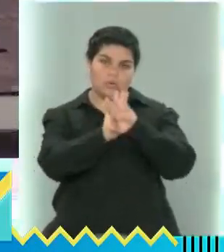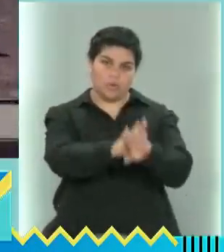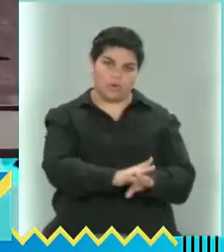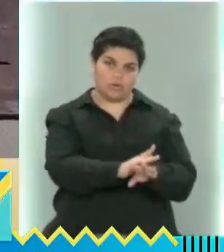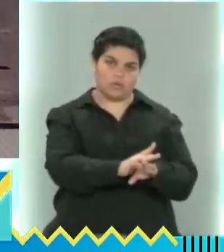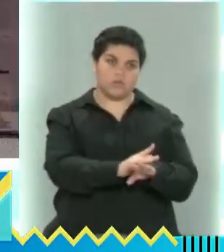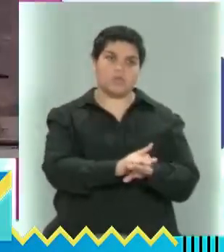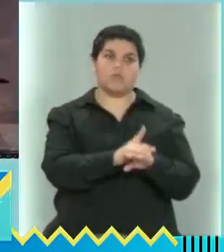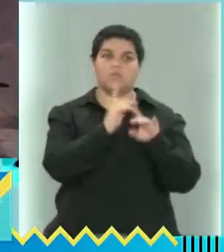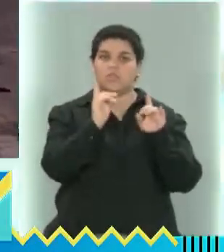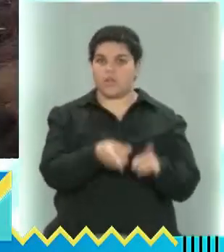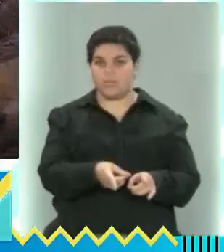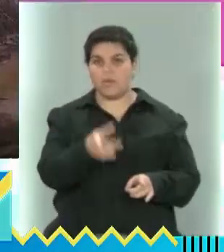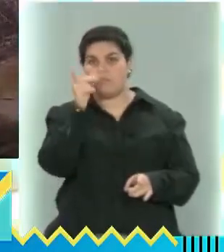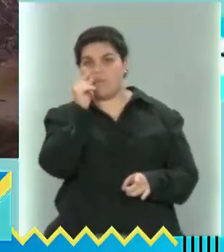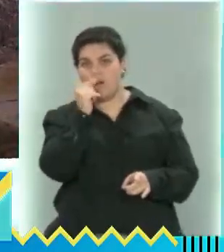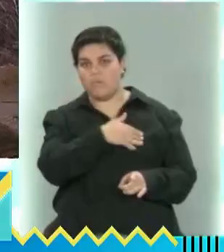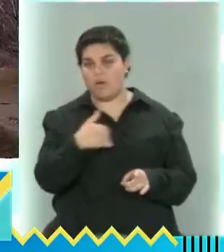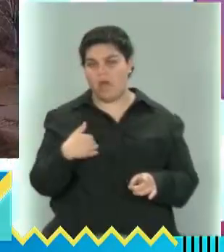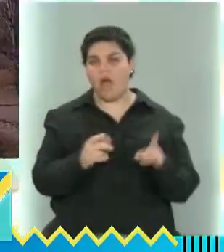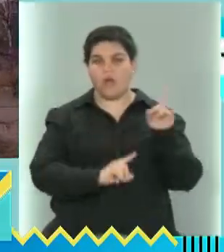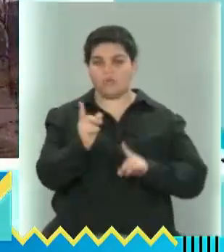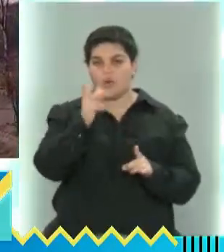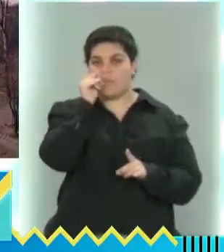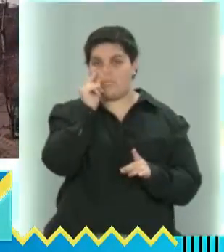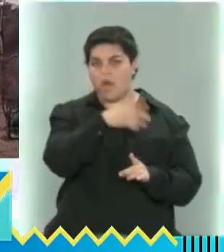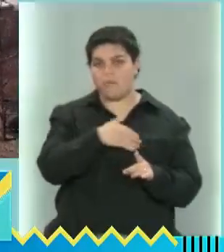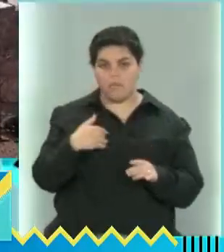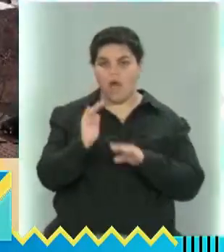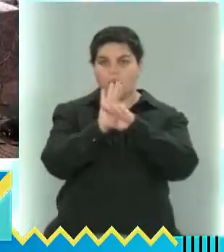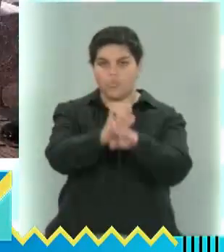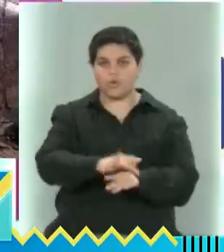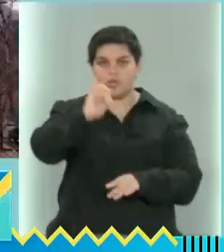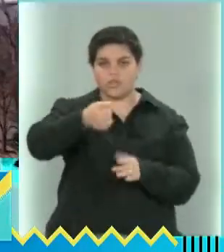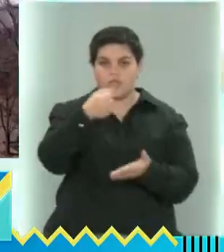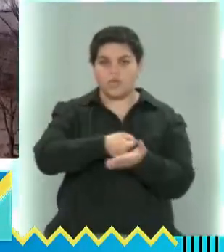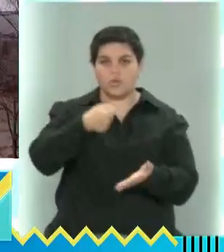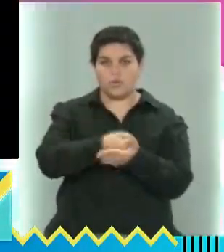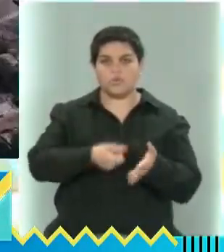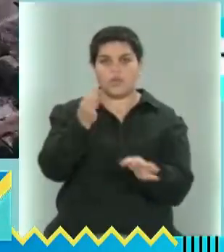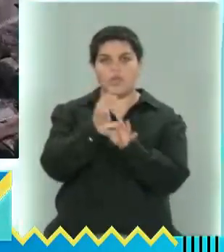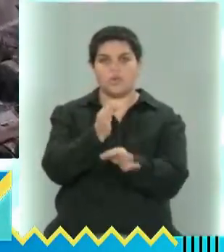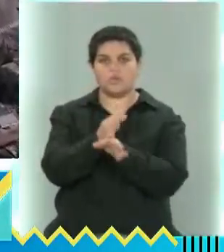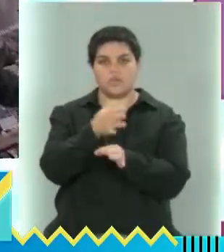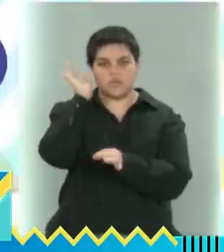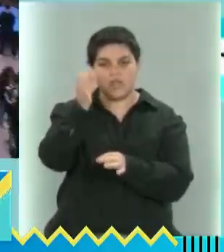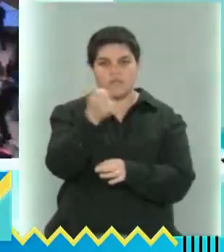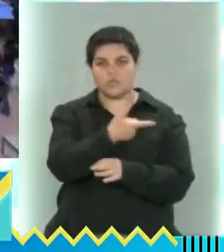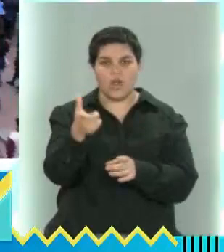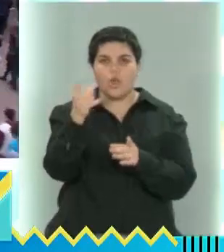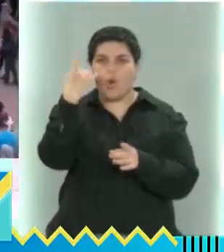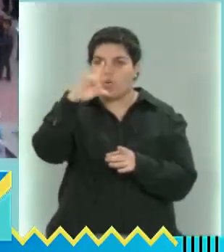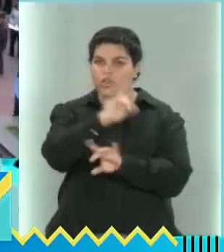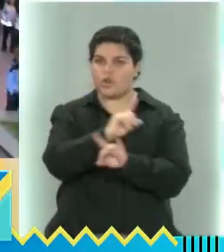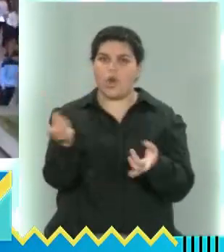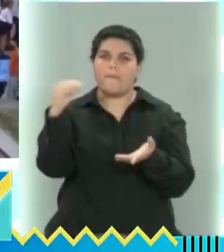docentes, también de los padres, ¿no? Padres que apoyan esta lucha docente y que también entendemos que va más allá de lo salarial, pero también hay